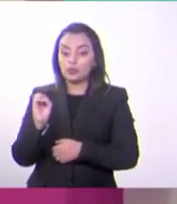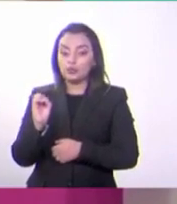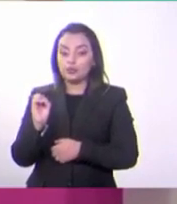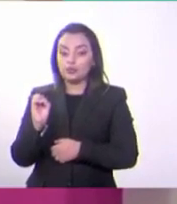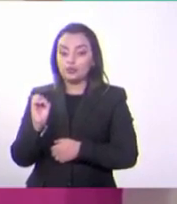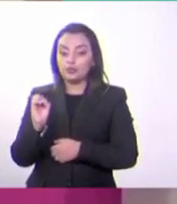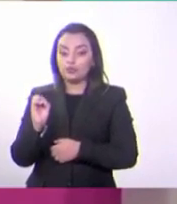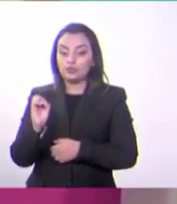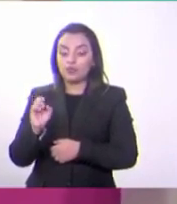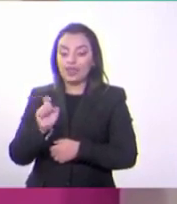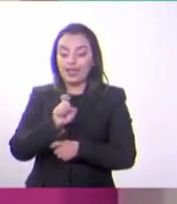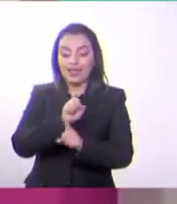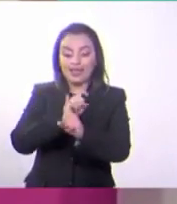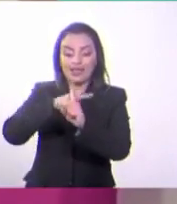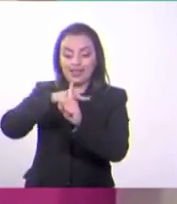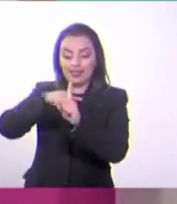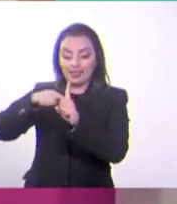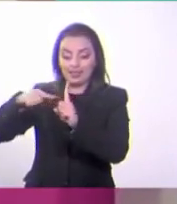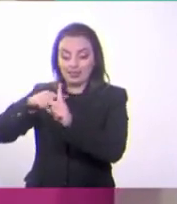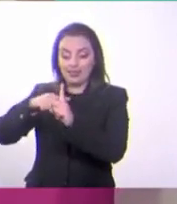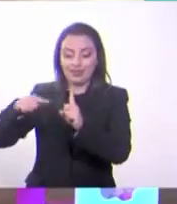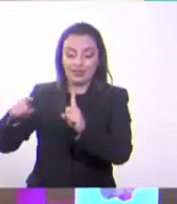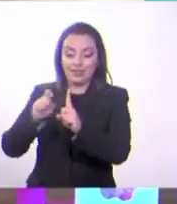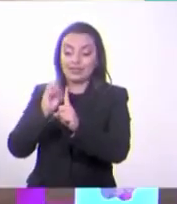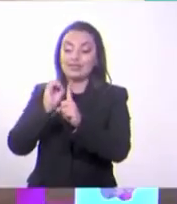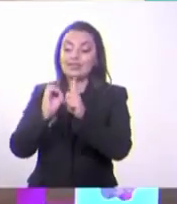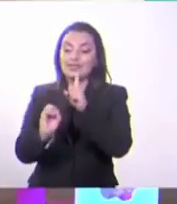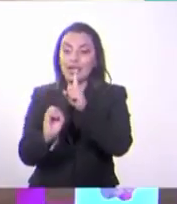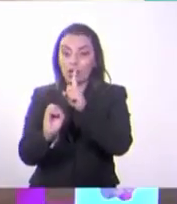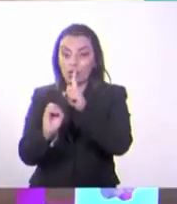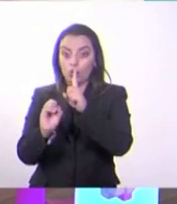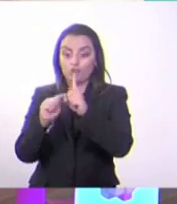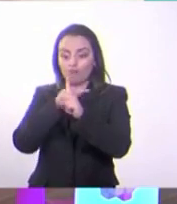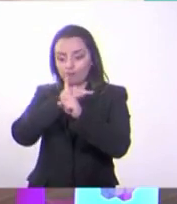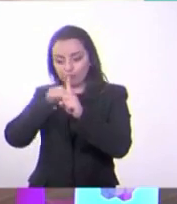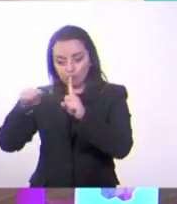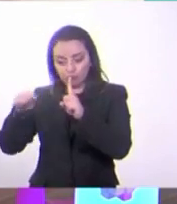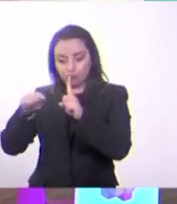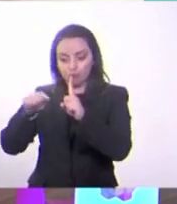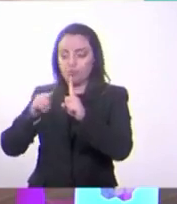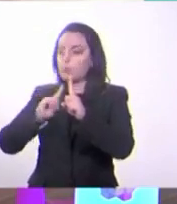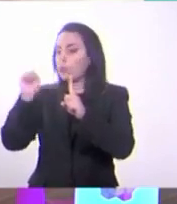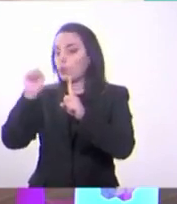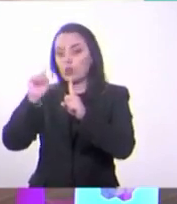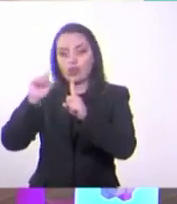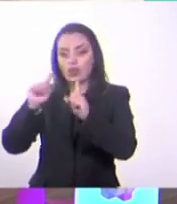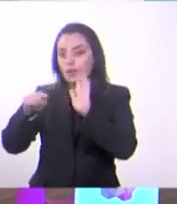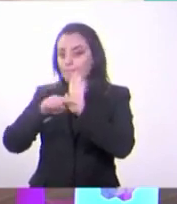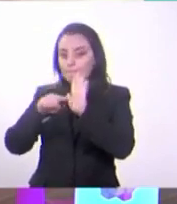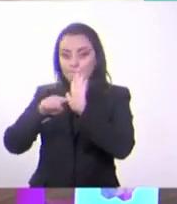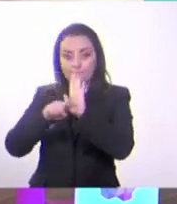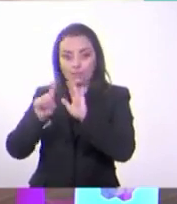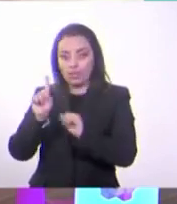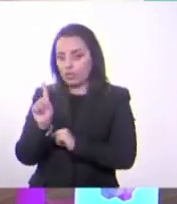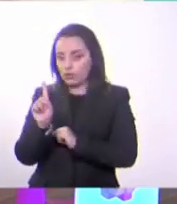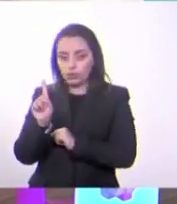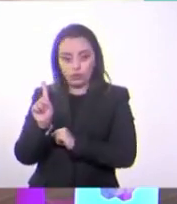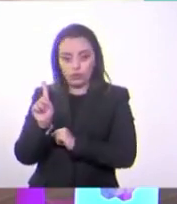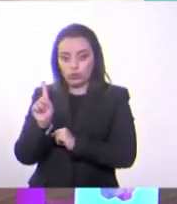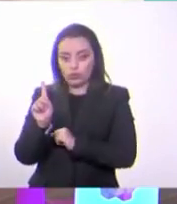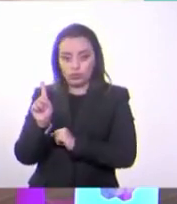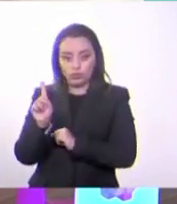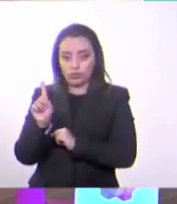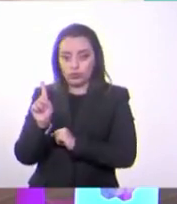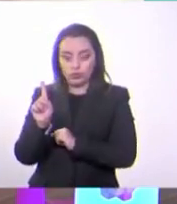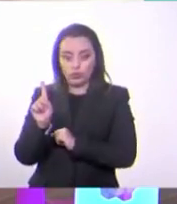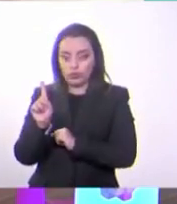0. Entonces, Ana, no existe un valor A en los números reales que satisfaga esto, es decir,